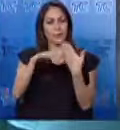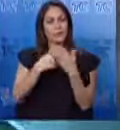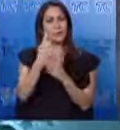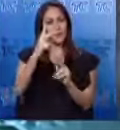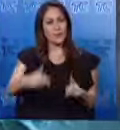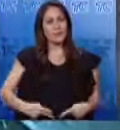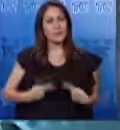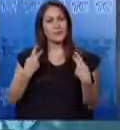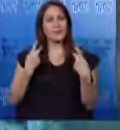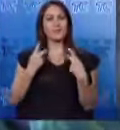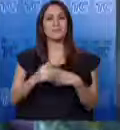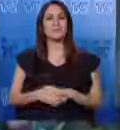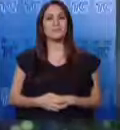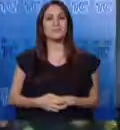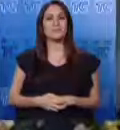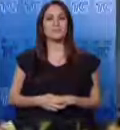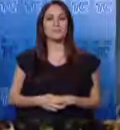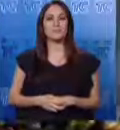vida.